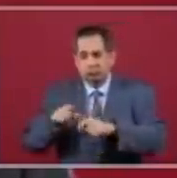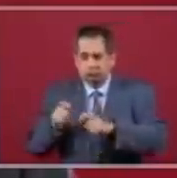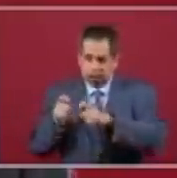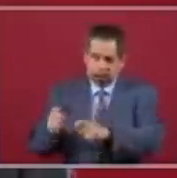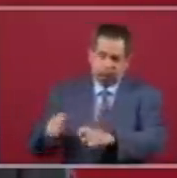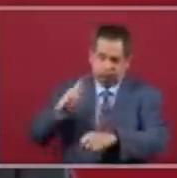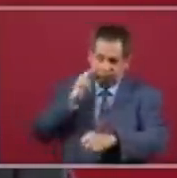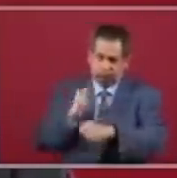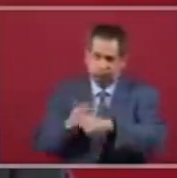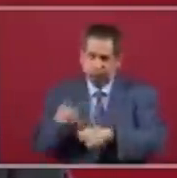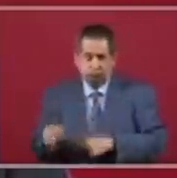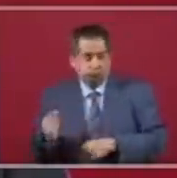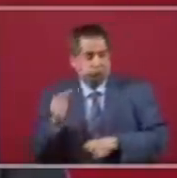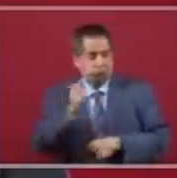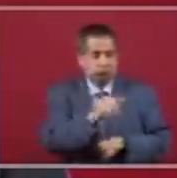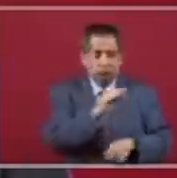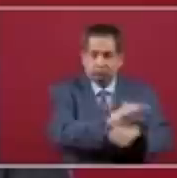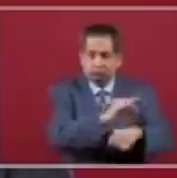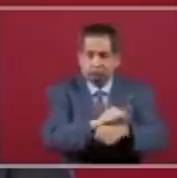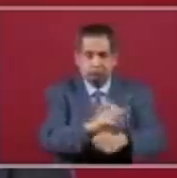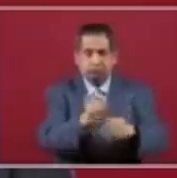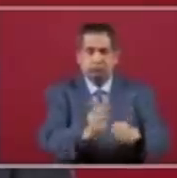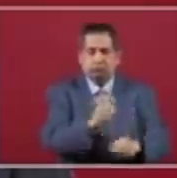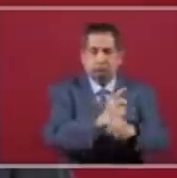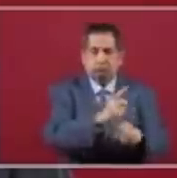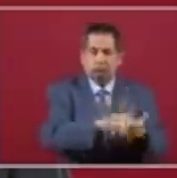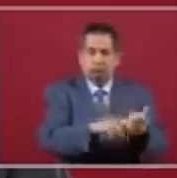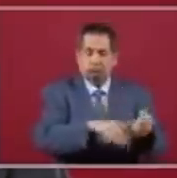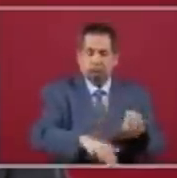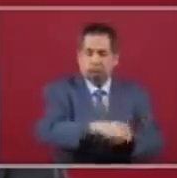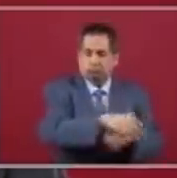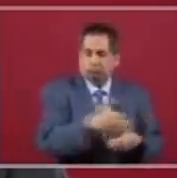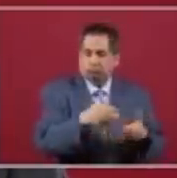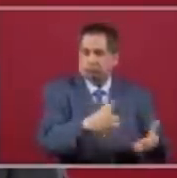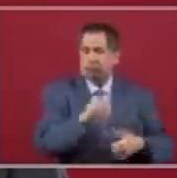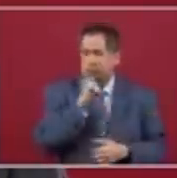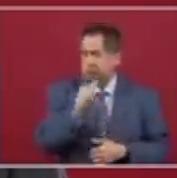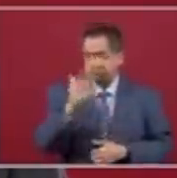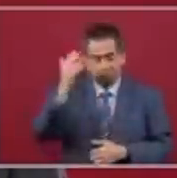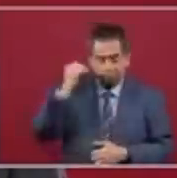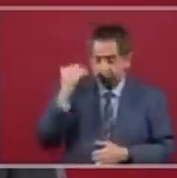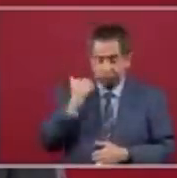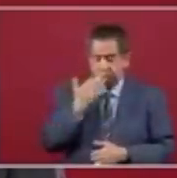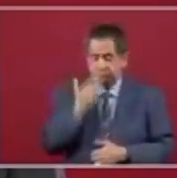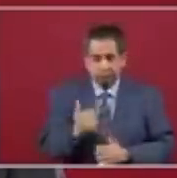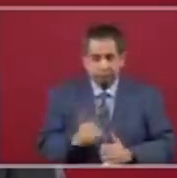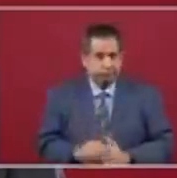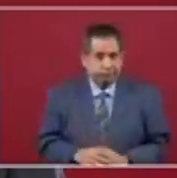encargados de la seguridad pública.